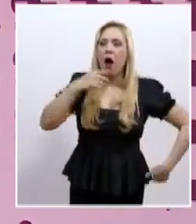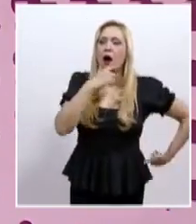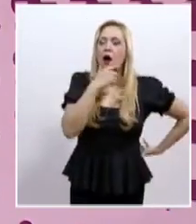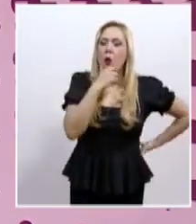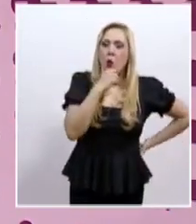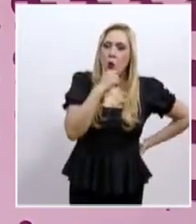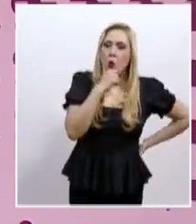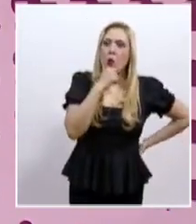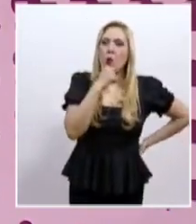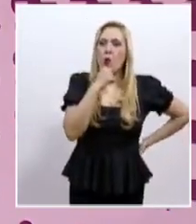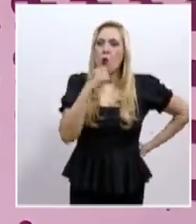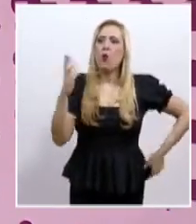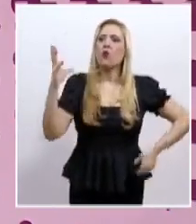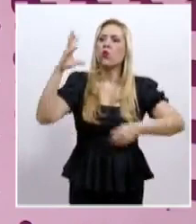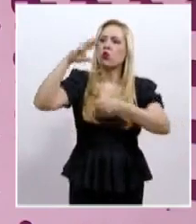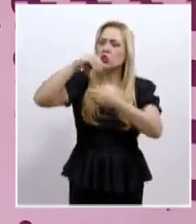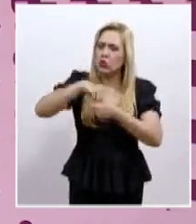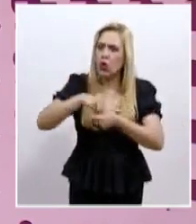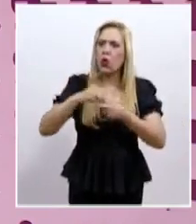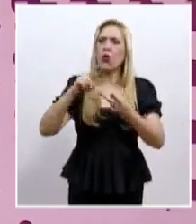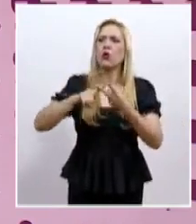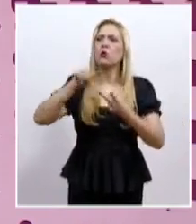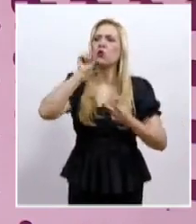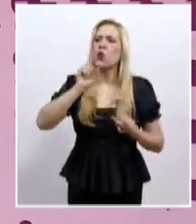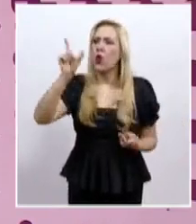de inclusión, temas de equidad de género,